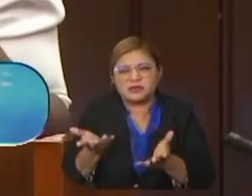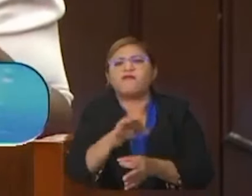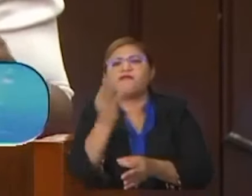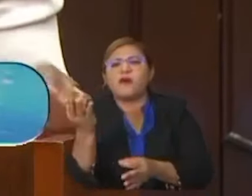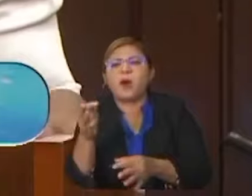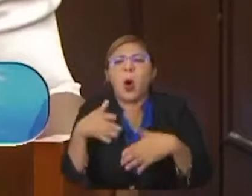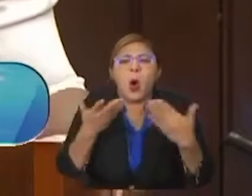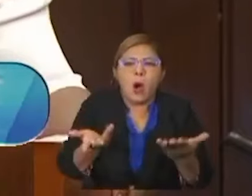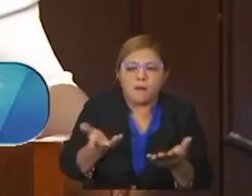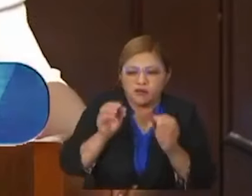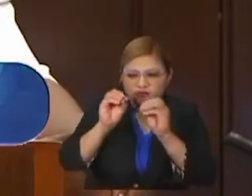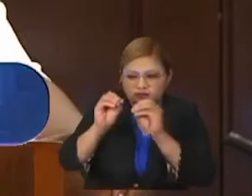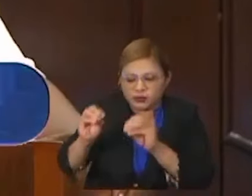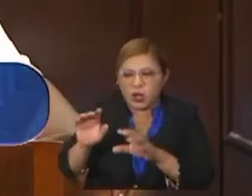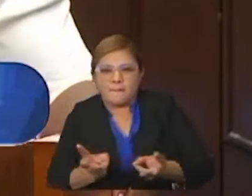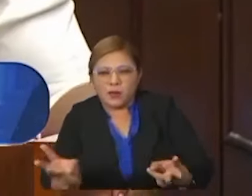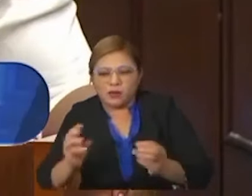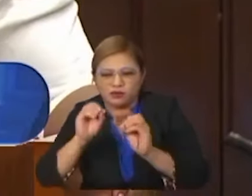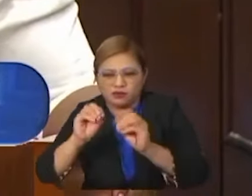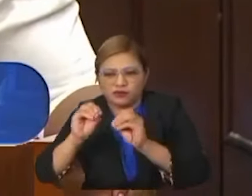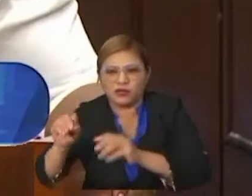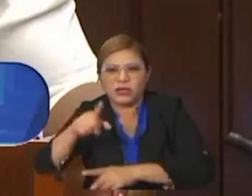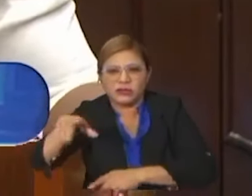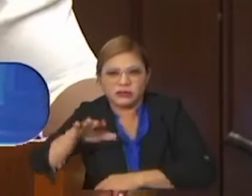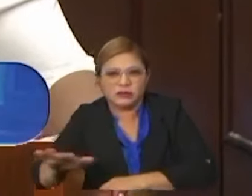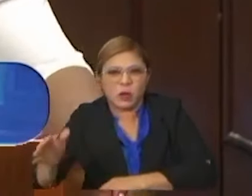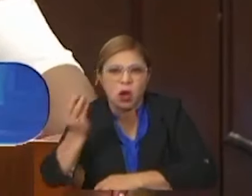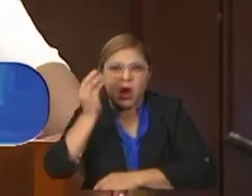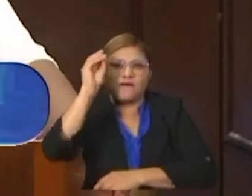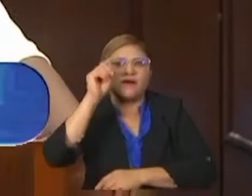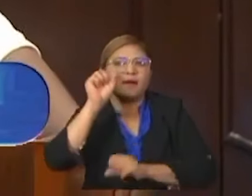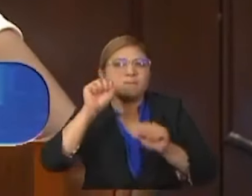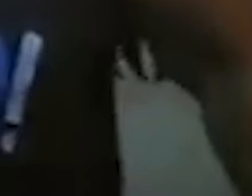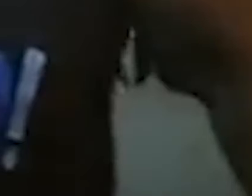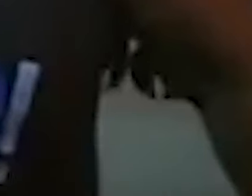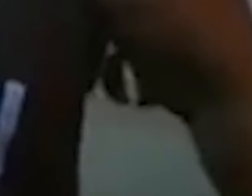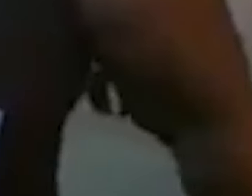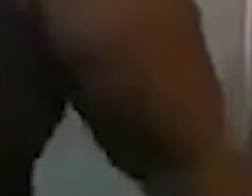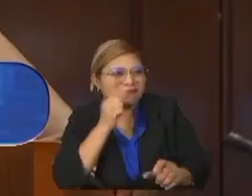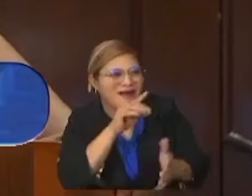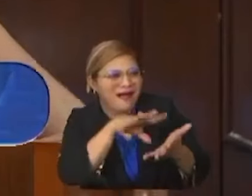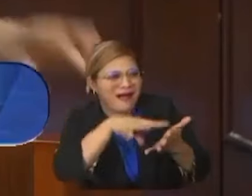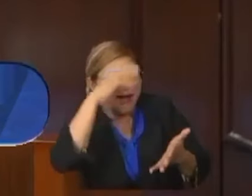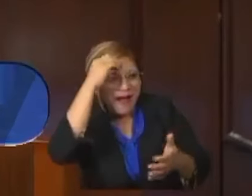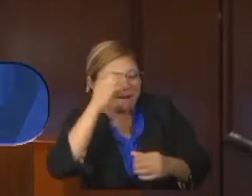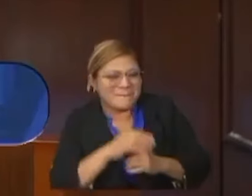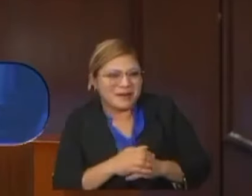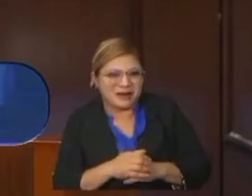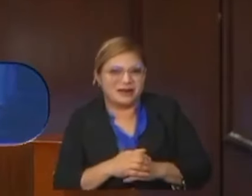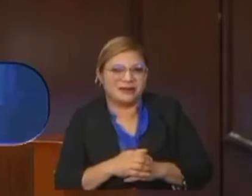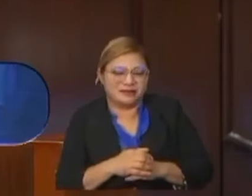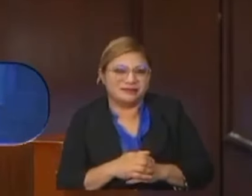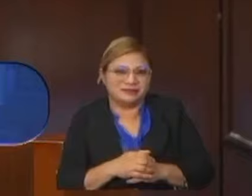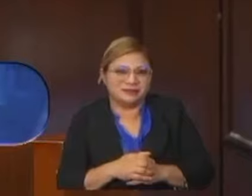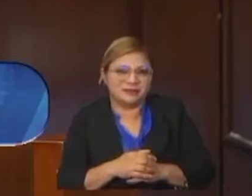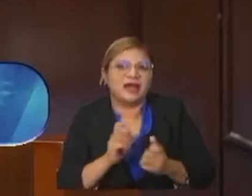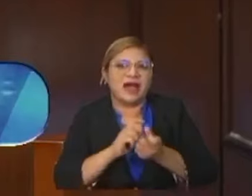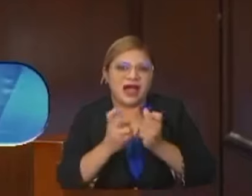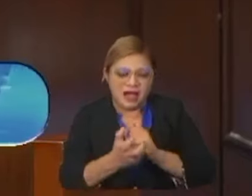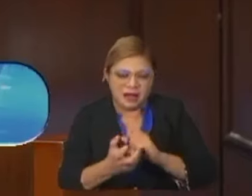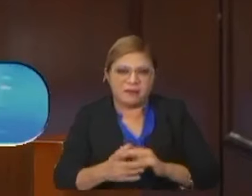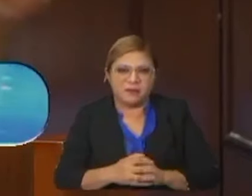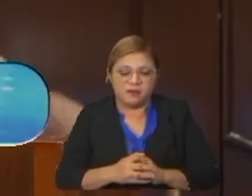enseñar. Condenar a nuestros muchachos a 40 minutos de una clase y la información que